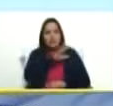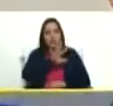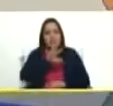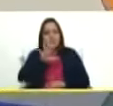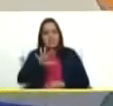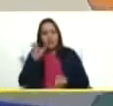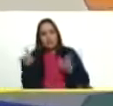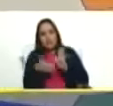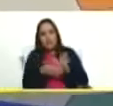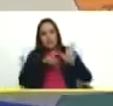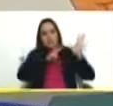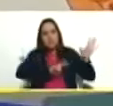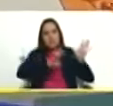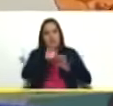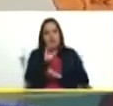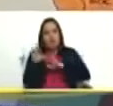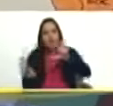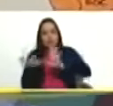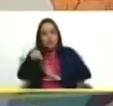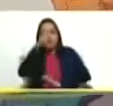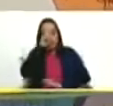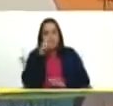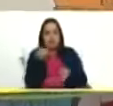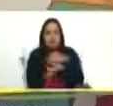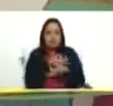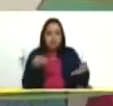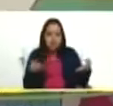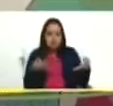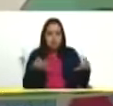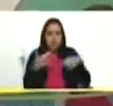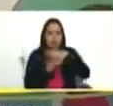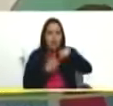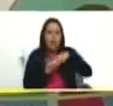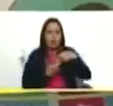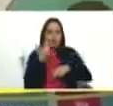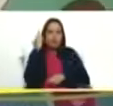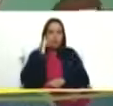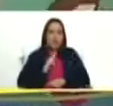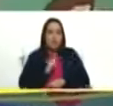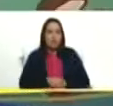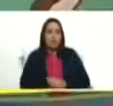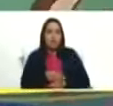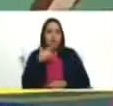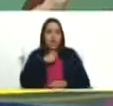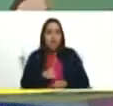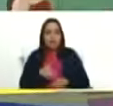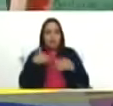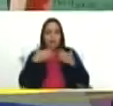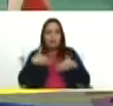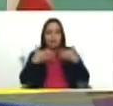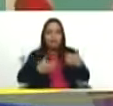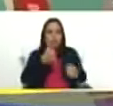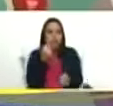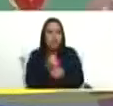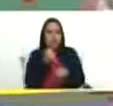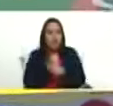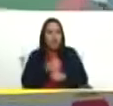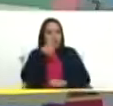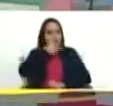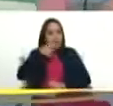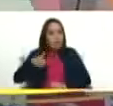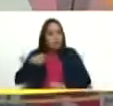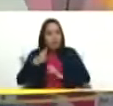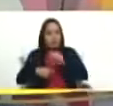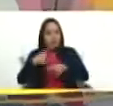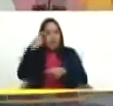355.708. Ha sido un año muy exitoso, donde la revolución bolivariana se ha venido consolidando, donde el poder popular cada